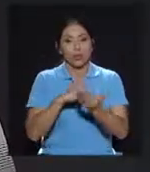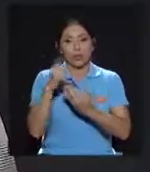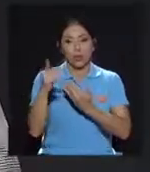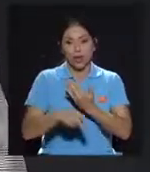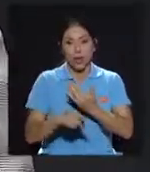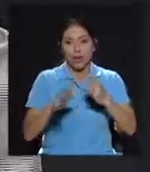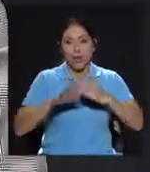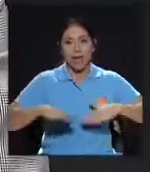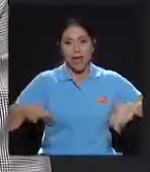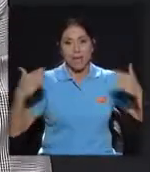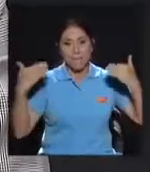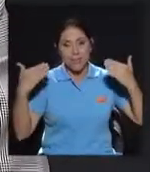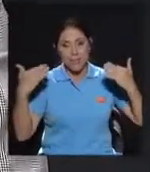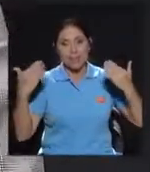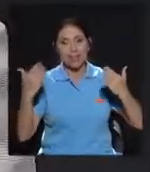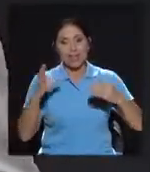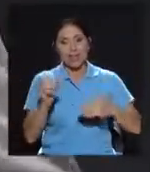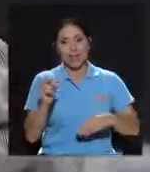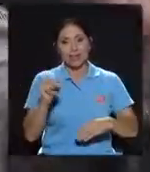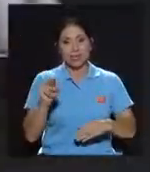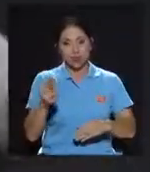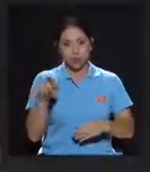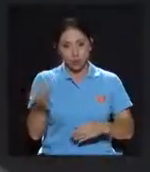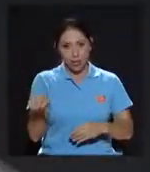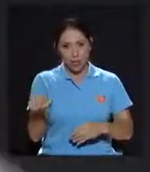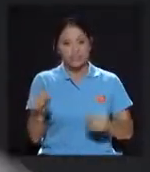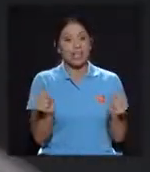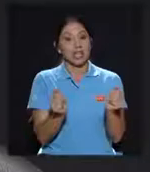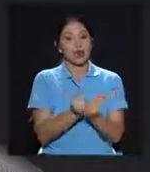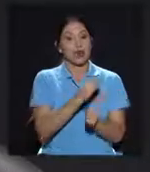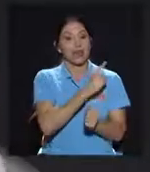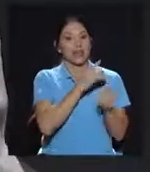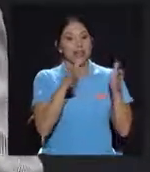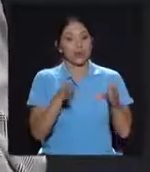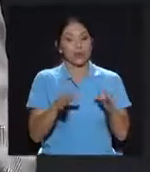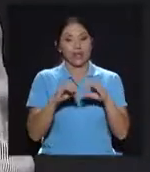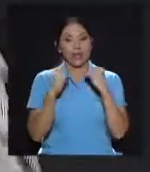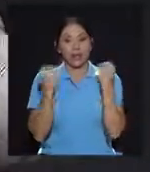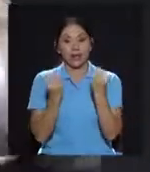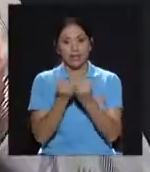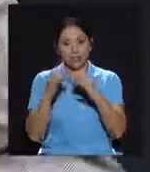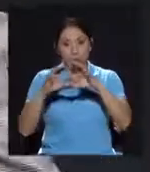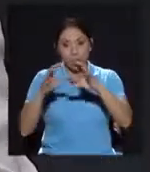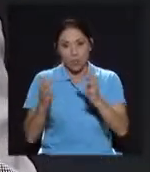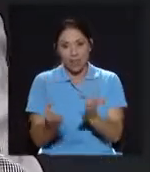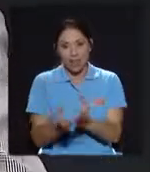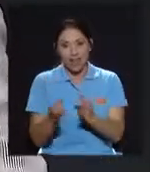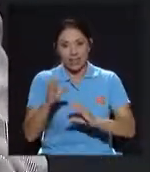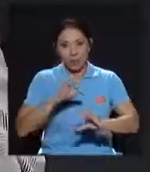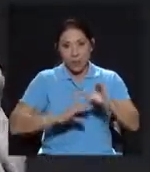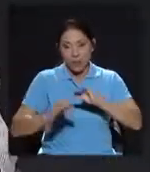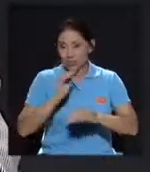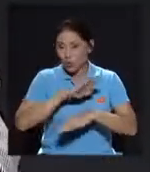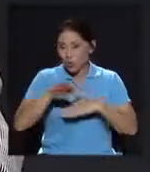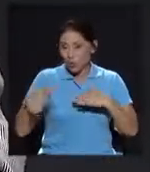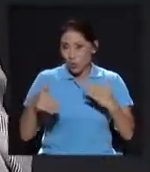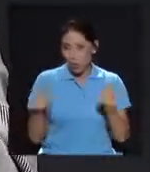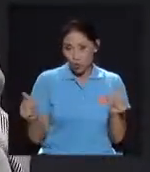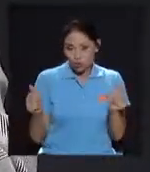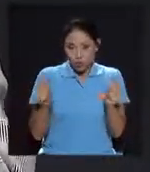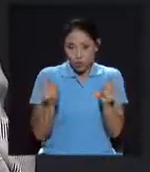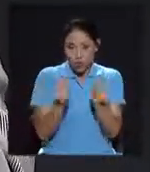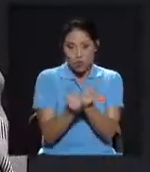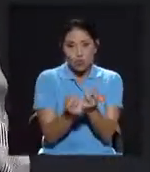de ambiente de las naciones unidas y el director de la organización mundial de comercio juntos en la misma mesa a decidir